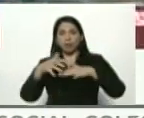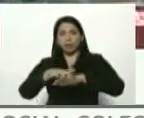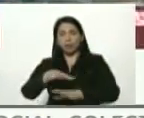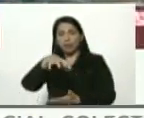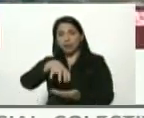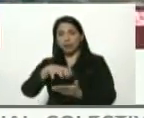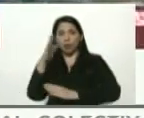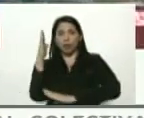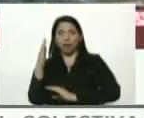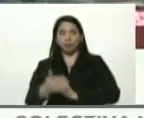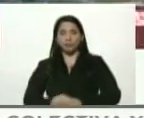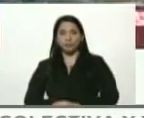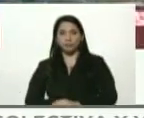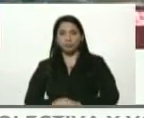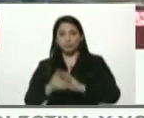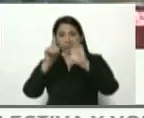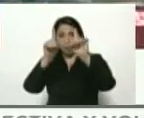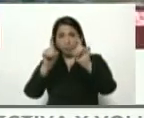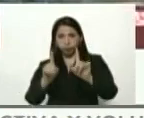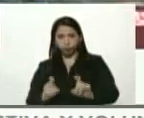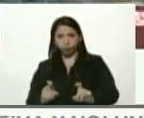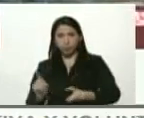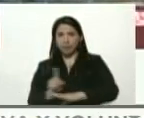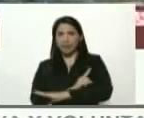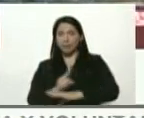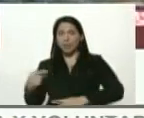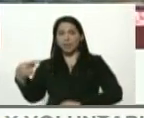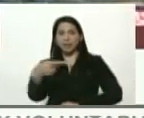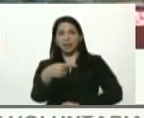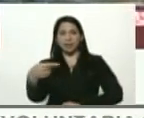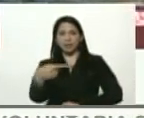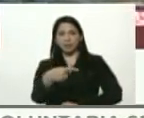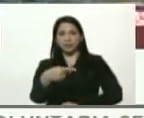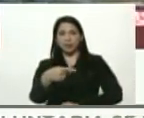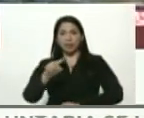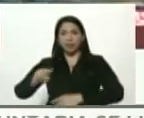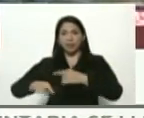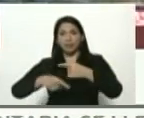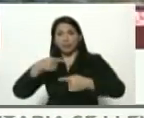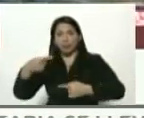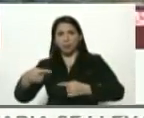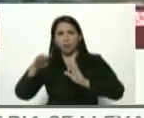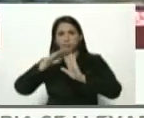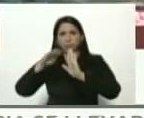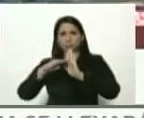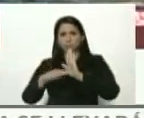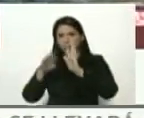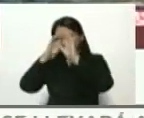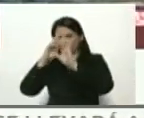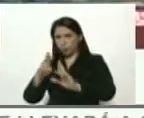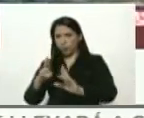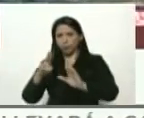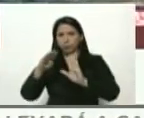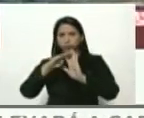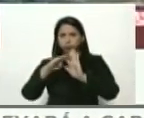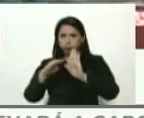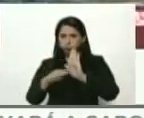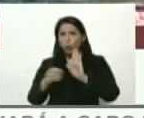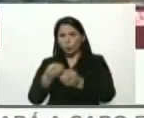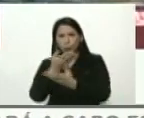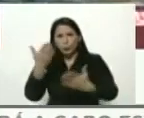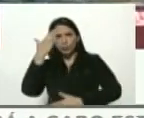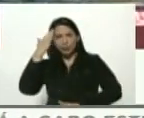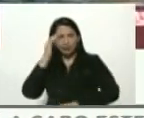Lara con prueba rápida negativa. Luego, en el cumplimiento de los protocolos que ya ustedes saben